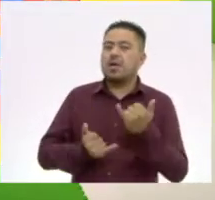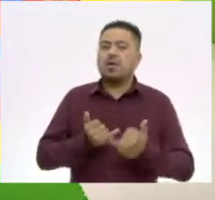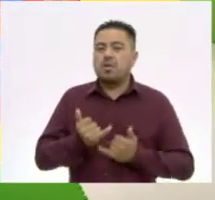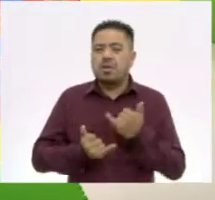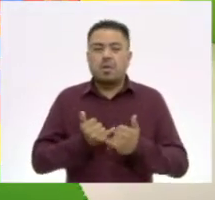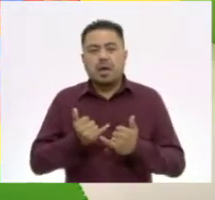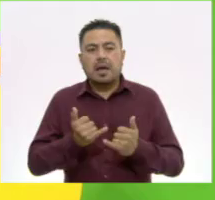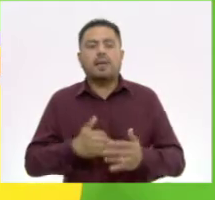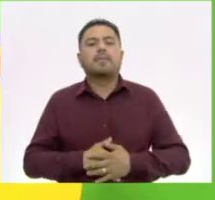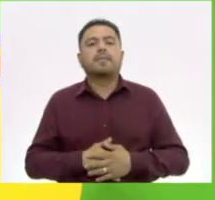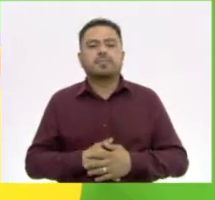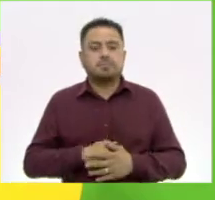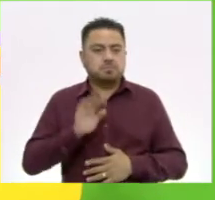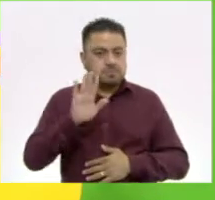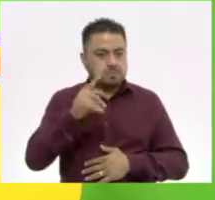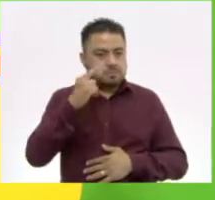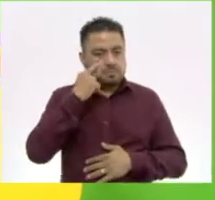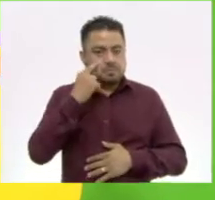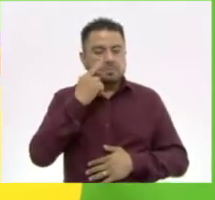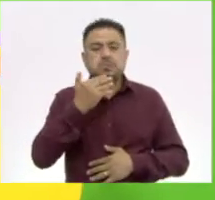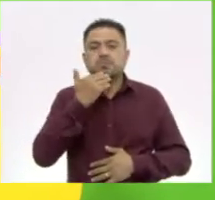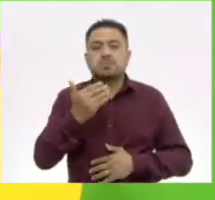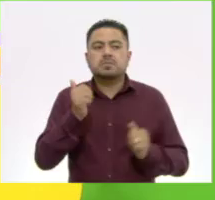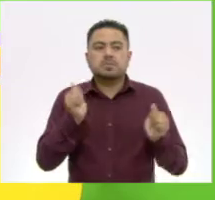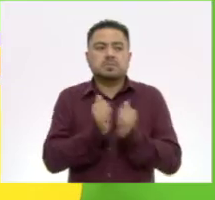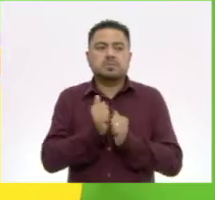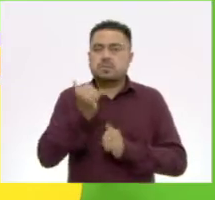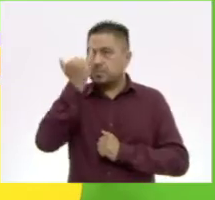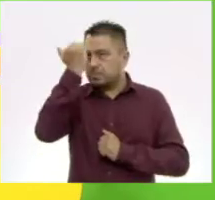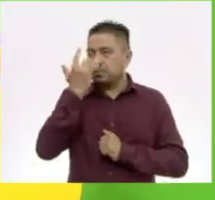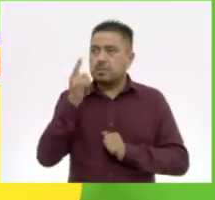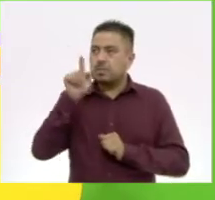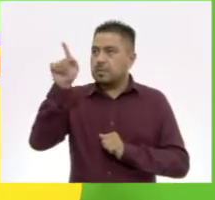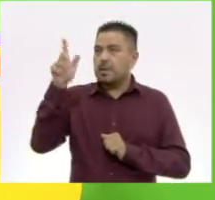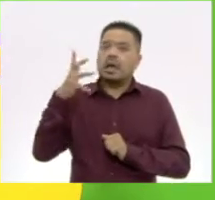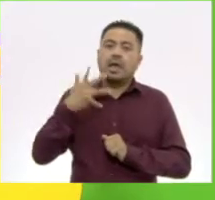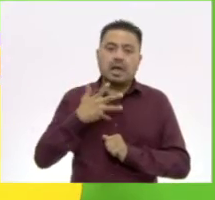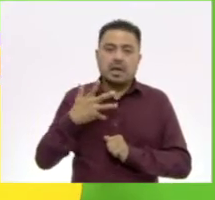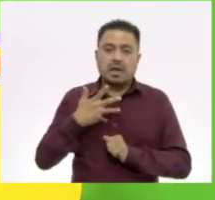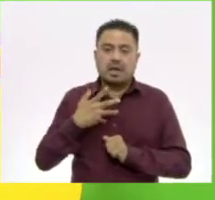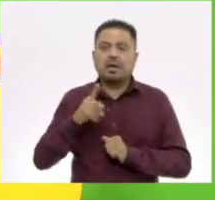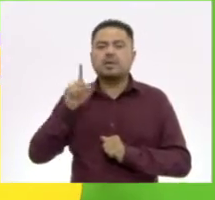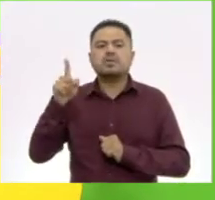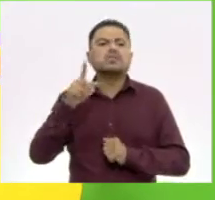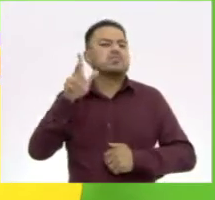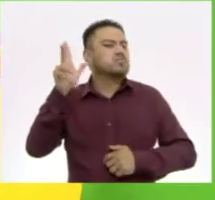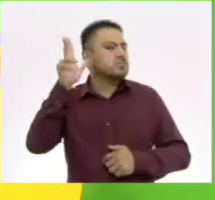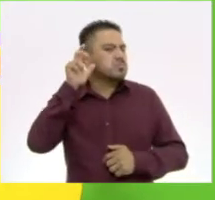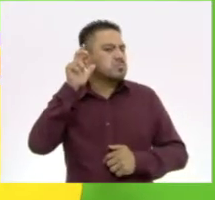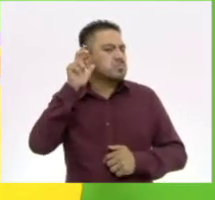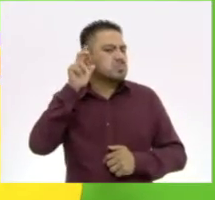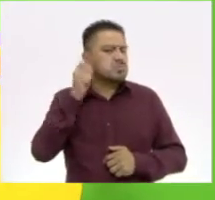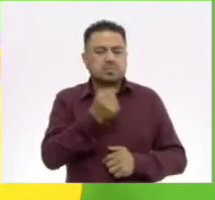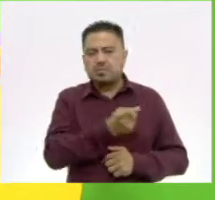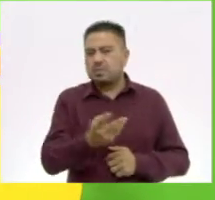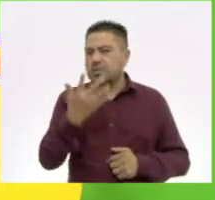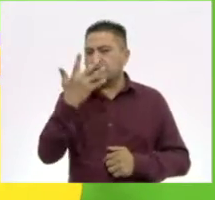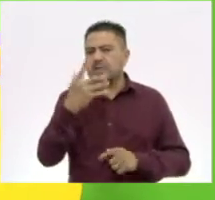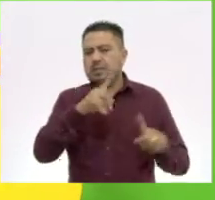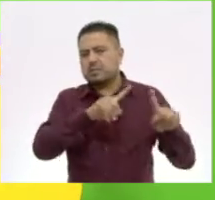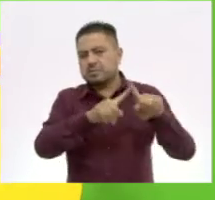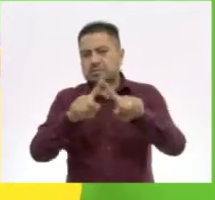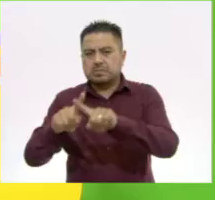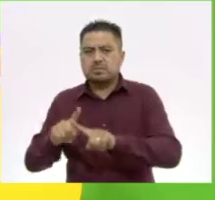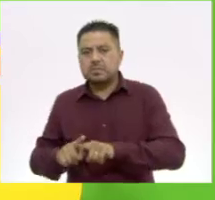la orden fíjate muy bien en estas imágenes que tengo aquí vamos a escuchar cinco sonidos